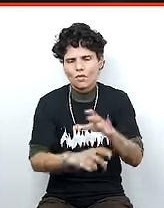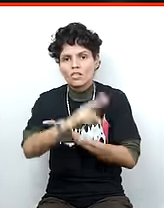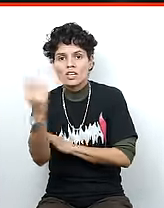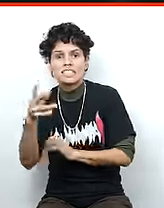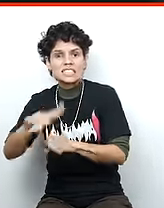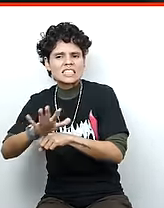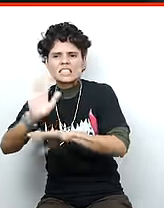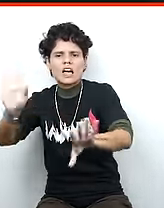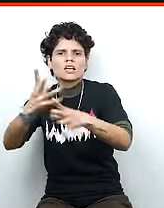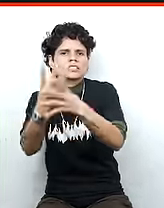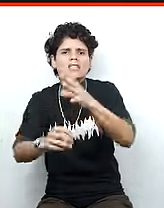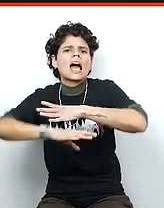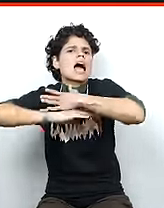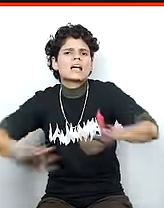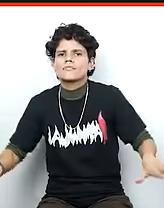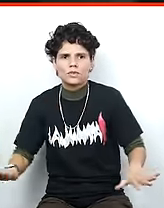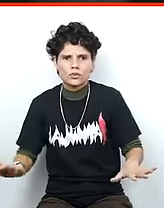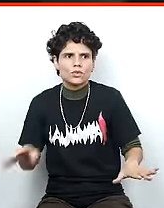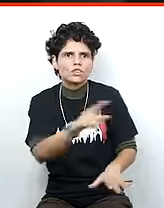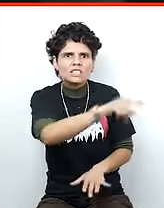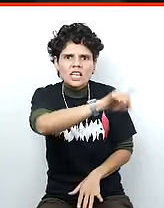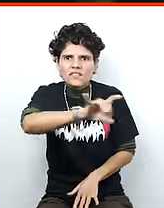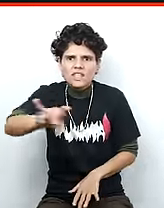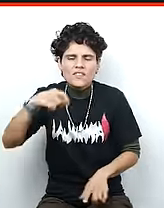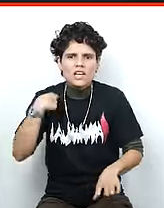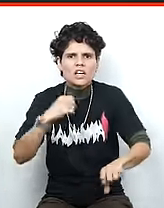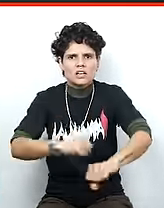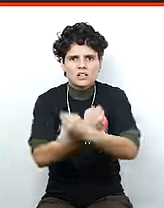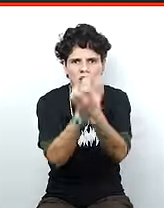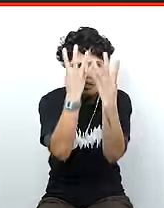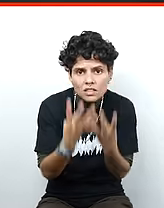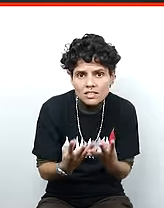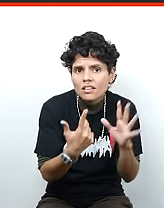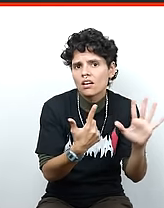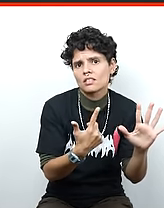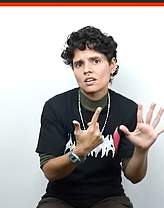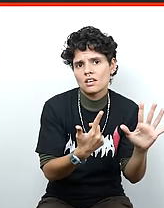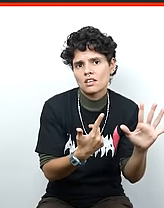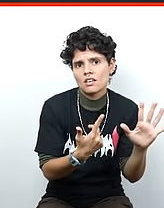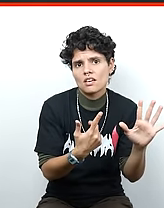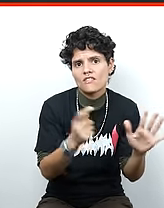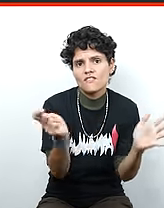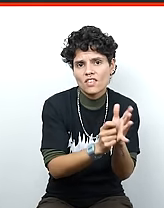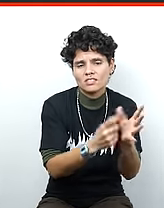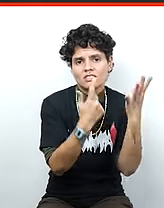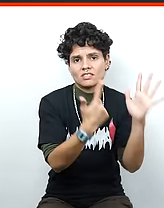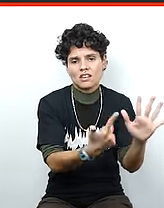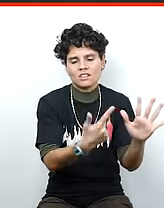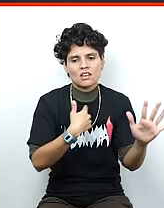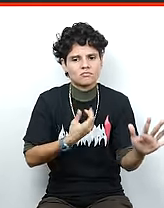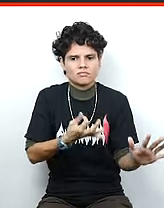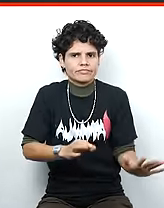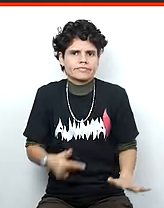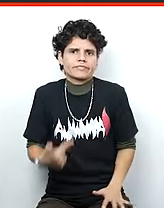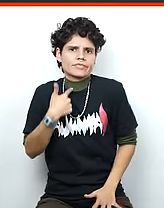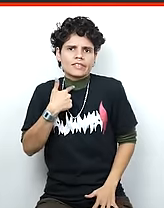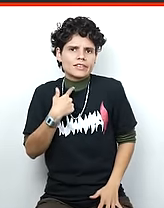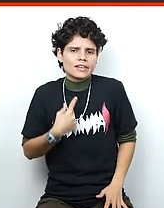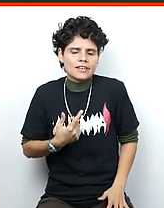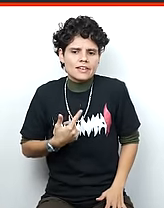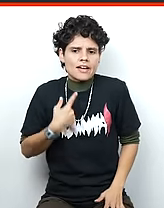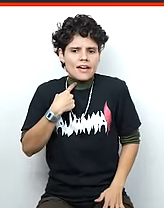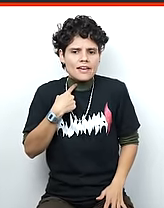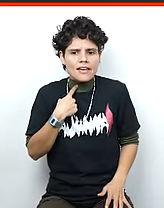corte para votar mi caso de que estoy peleando ya. Y los giles me mandaron a encerrar el 7 y ahí cagué, ya estaba preso y ya